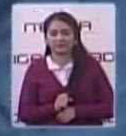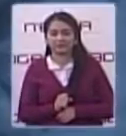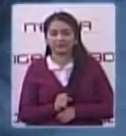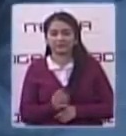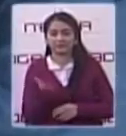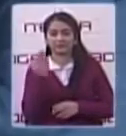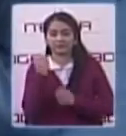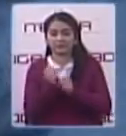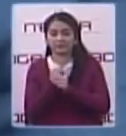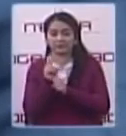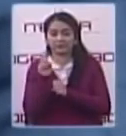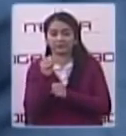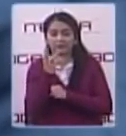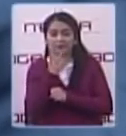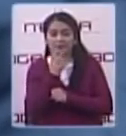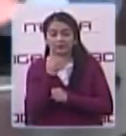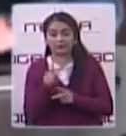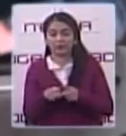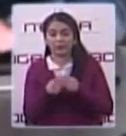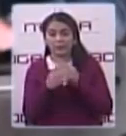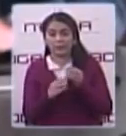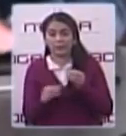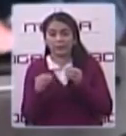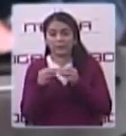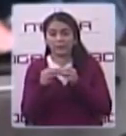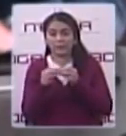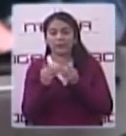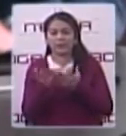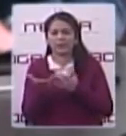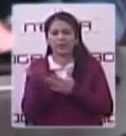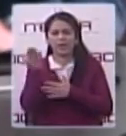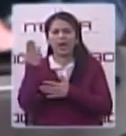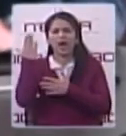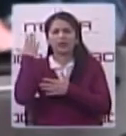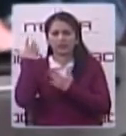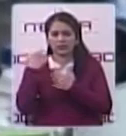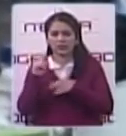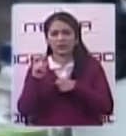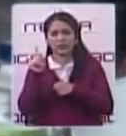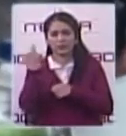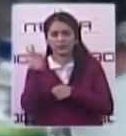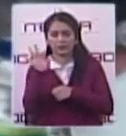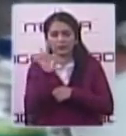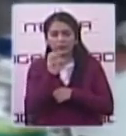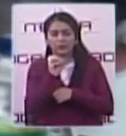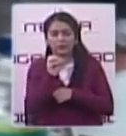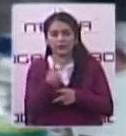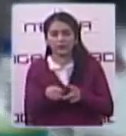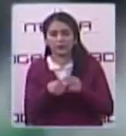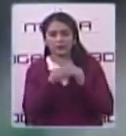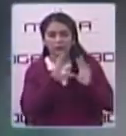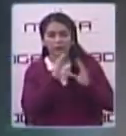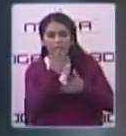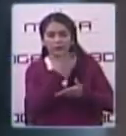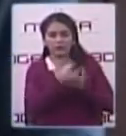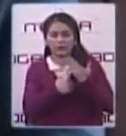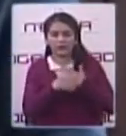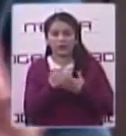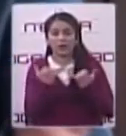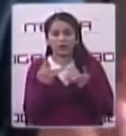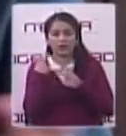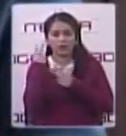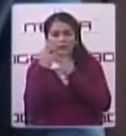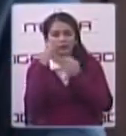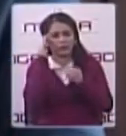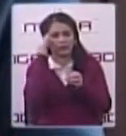2016, Maruri ha tenido una asociación con Grey desde principios de 1990. Esta visita tuvo varios objetivos. El primero